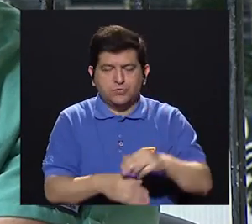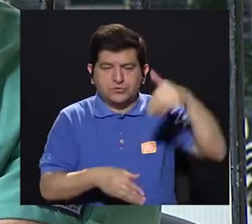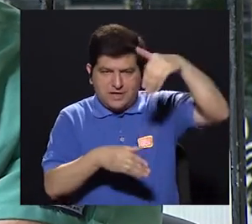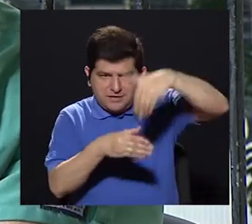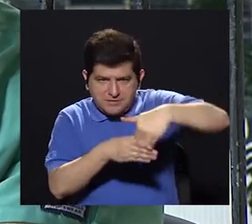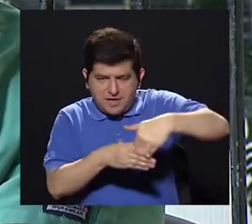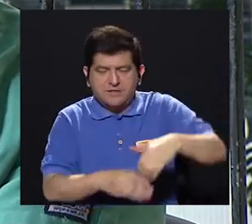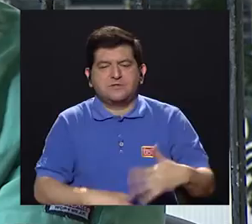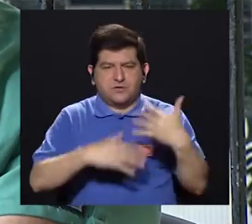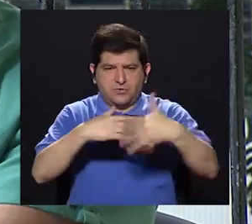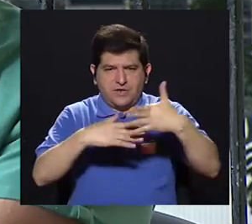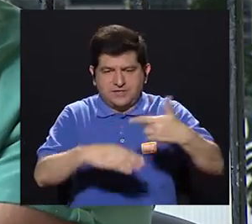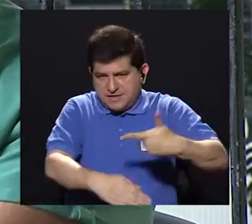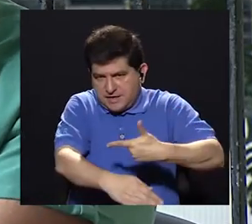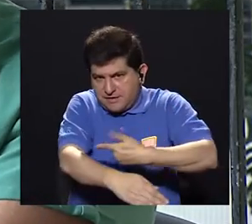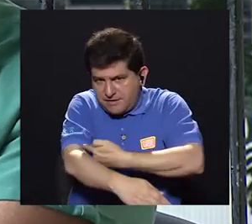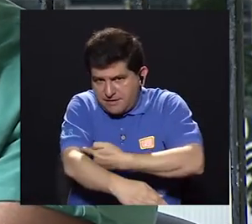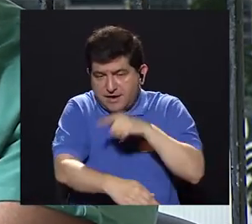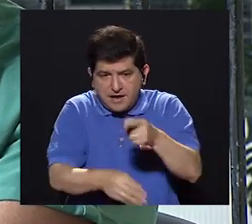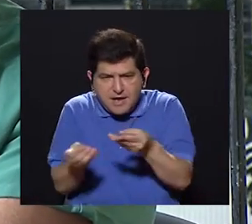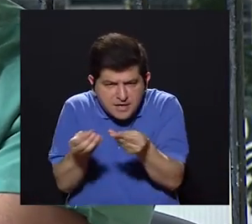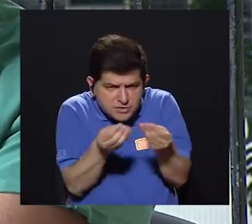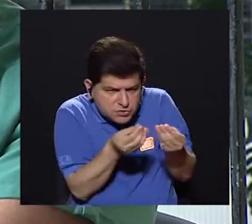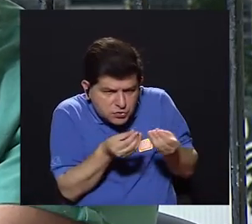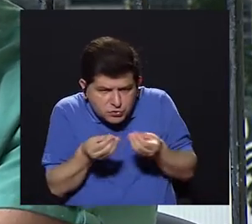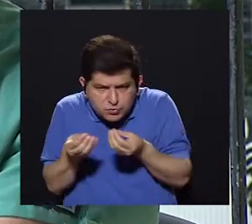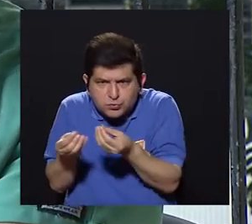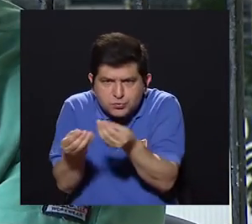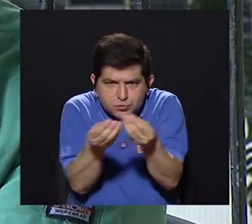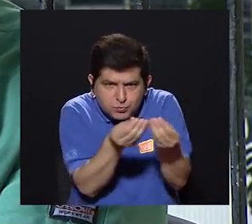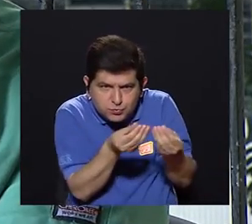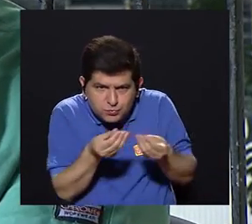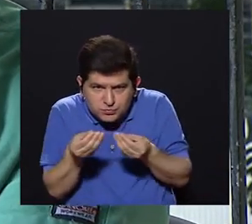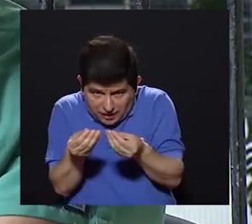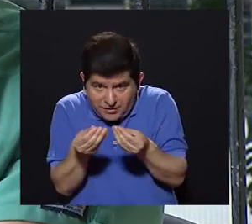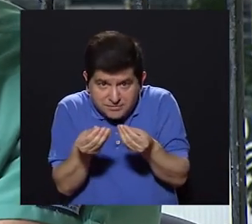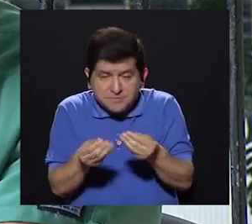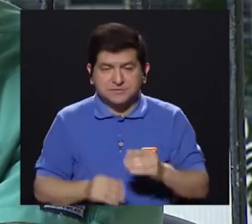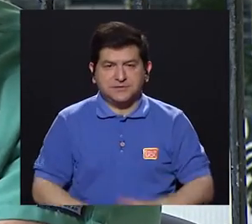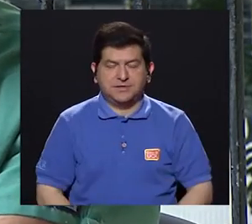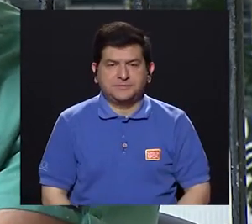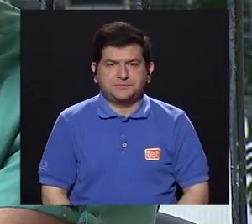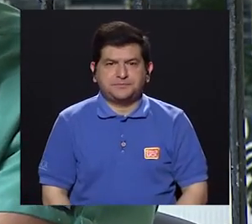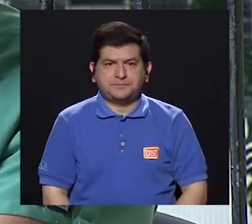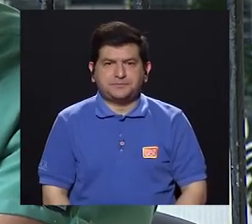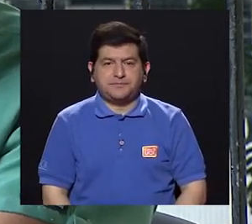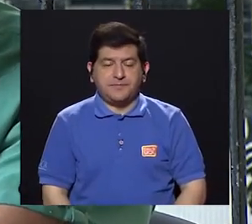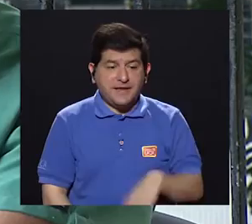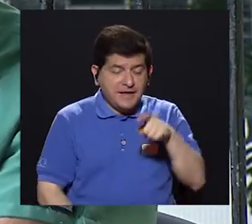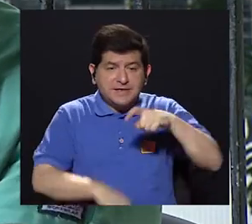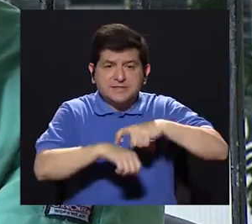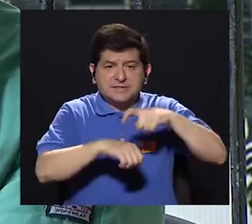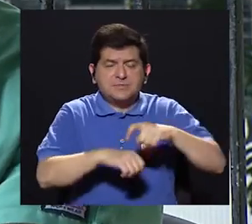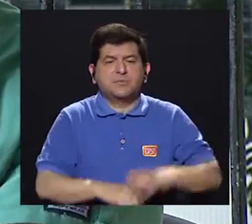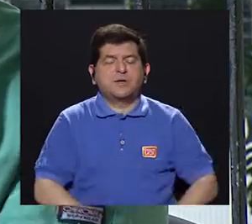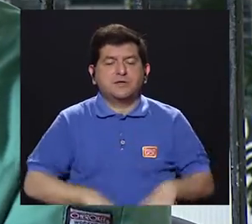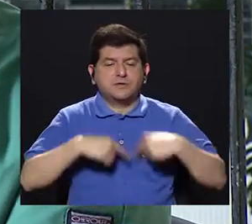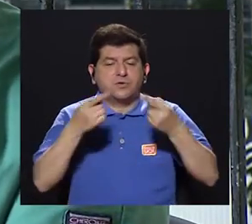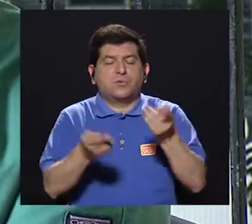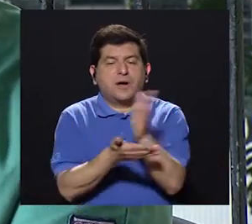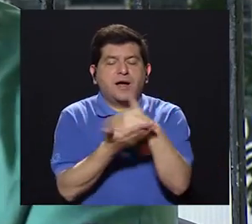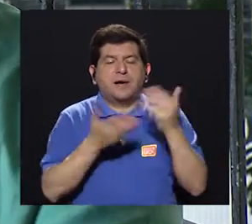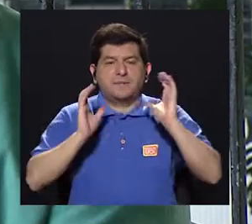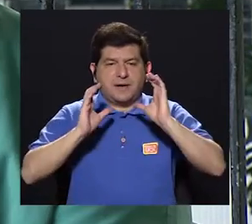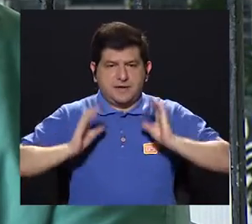inyectan en el torrente sanguíneo y ese líquido o ese isótopo radioactivo viaja a un